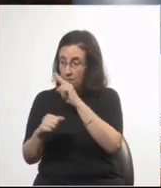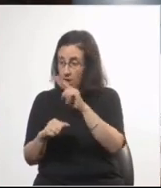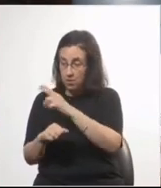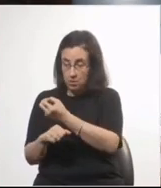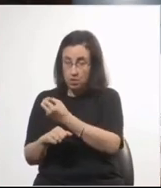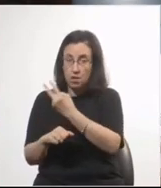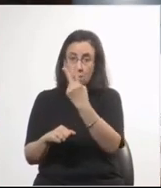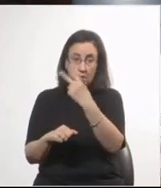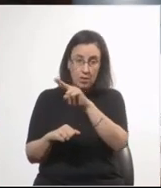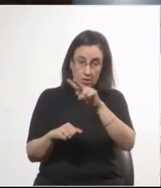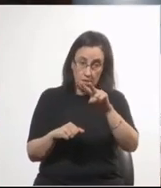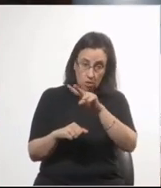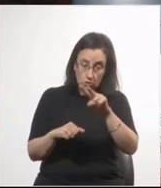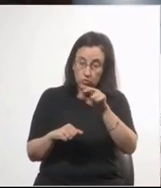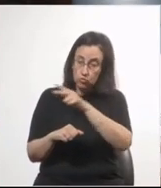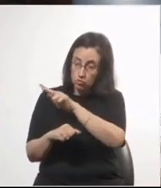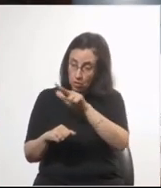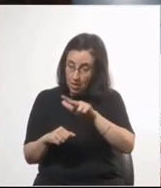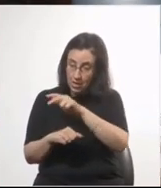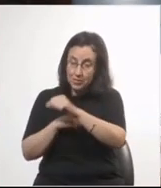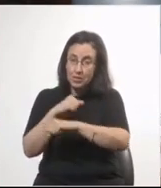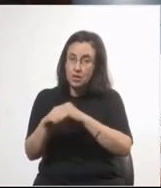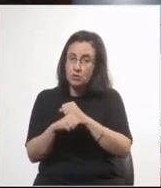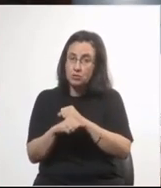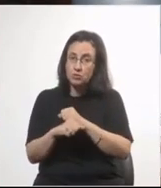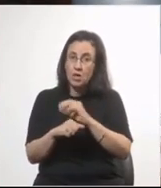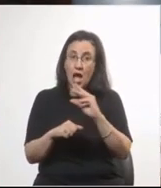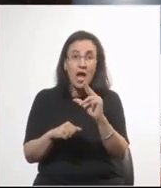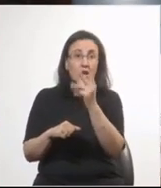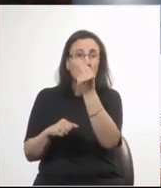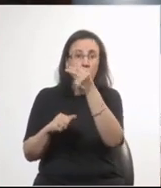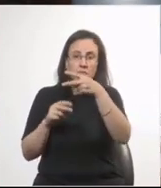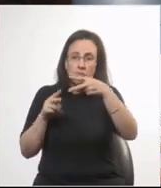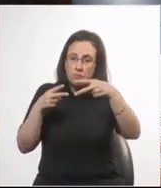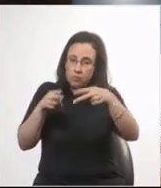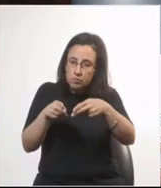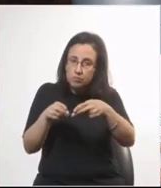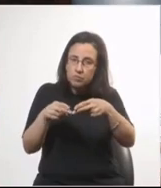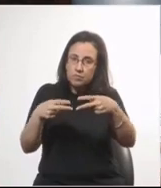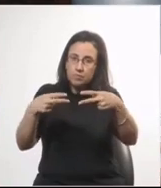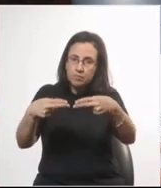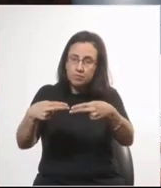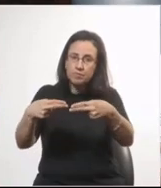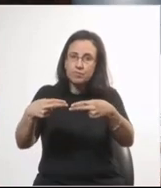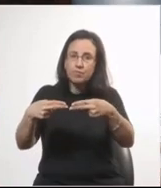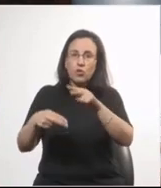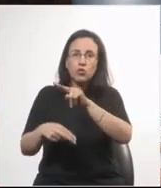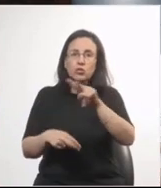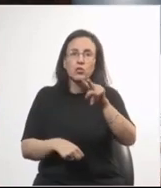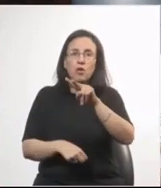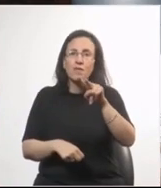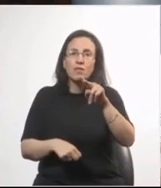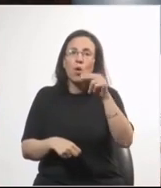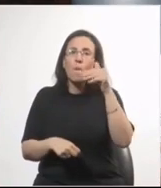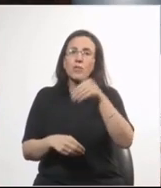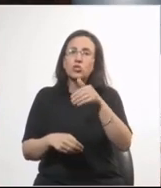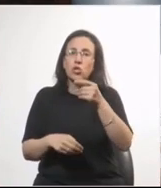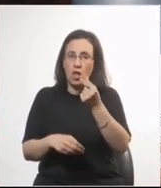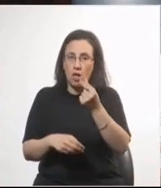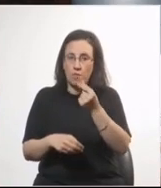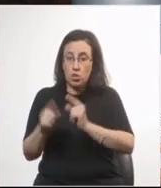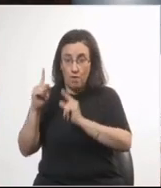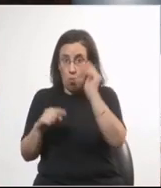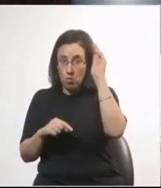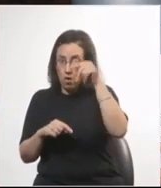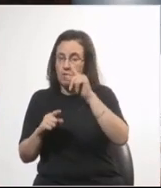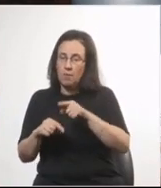2022, la ANEP vio recortados sus recursos en 222 millones de dólares y la UDELAR en 81 millones